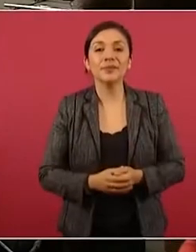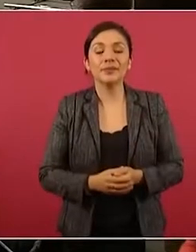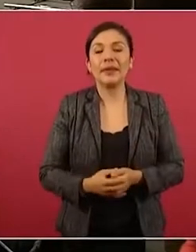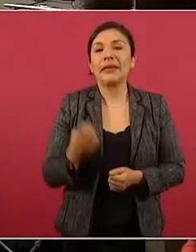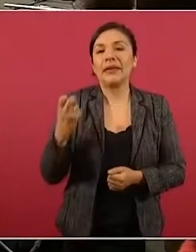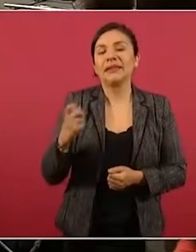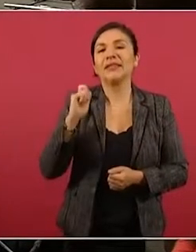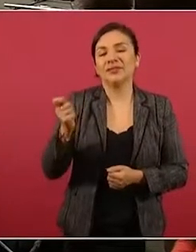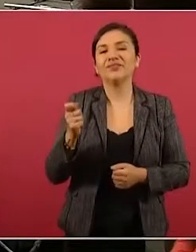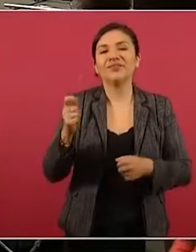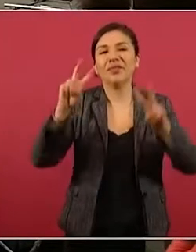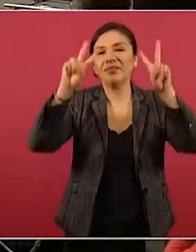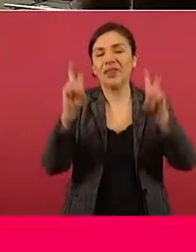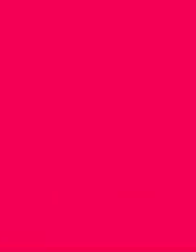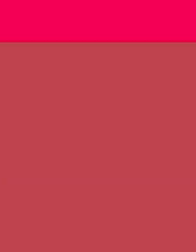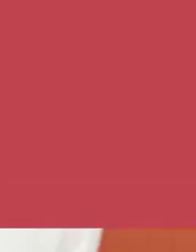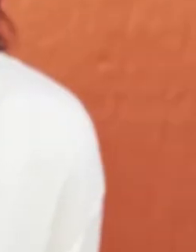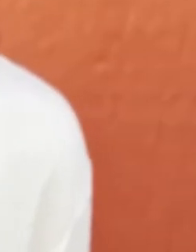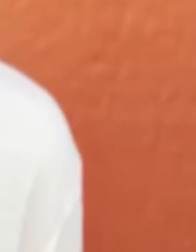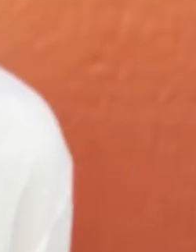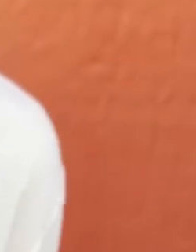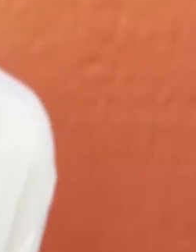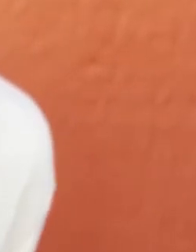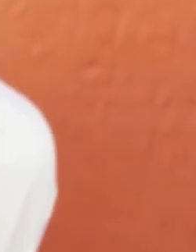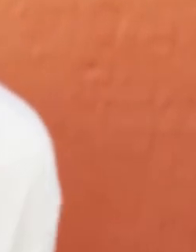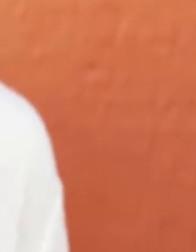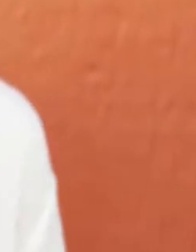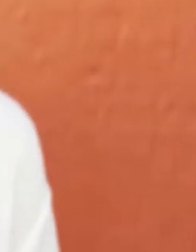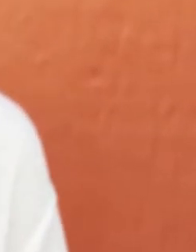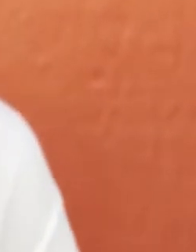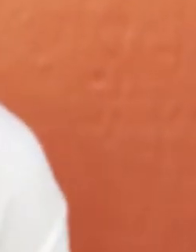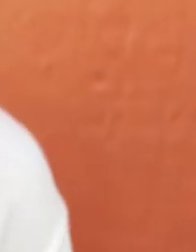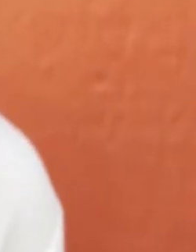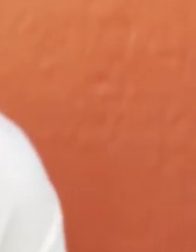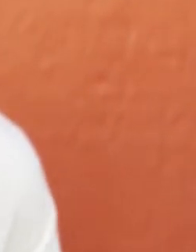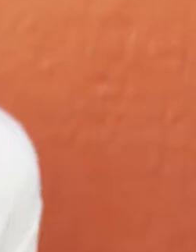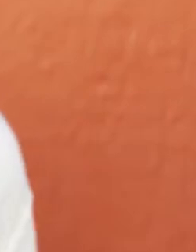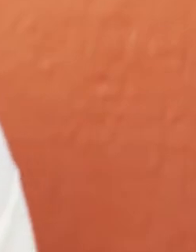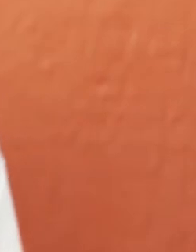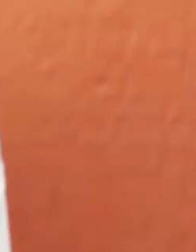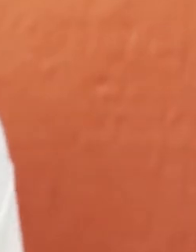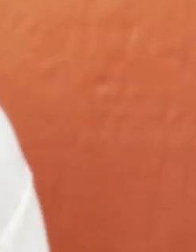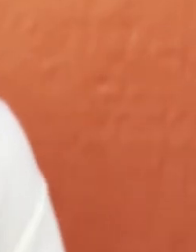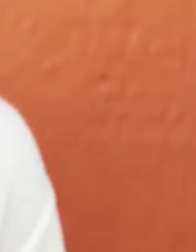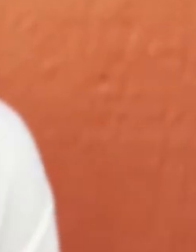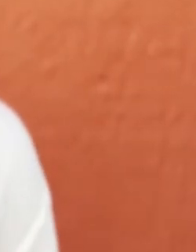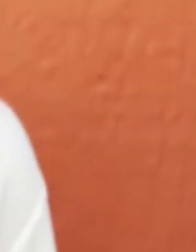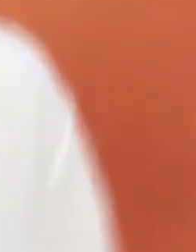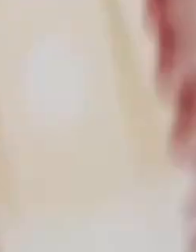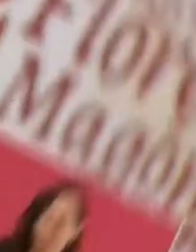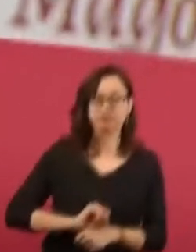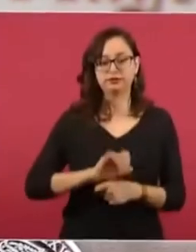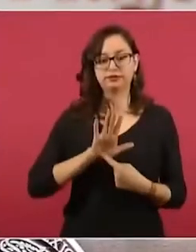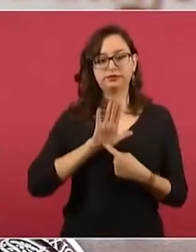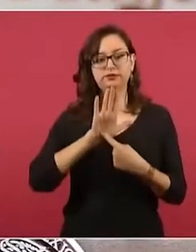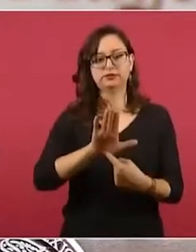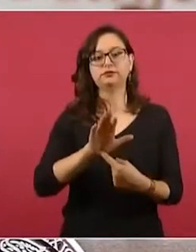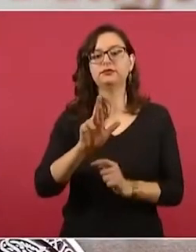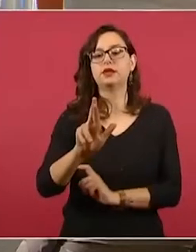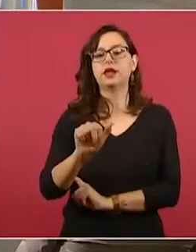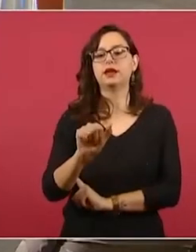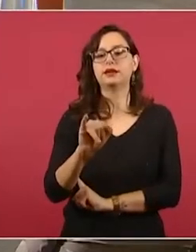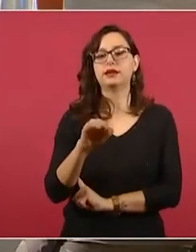Quién es Quién en las mentiras de la semana. Y los invito a ver el resumen del Quién es Quién en las mentiras de la semana. Raimundo